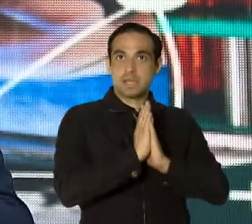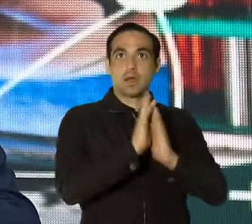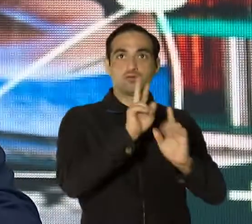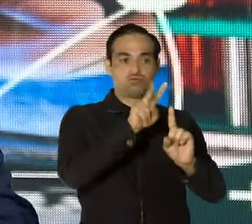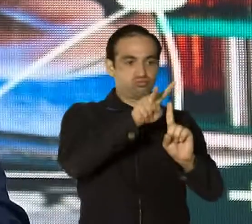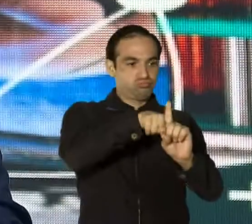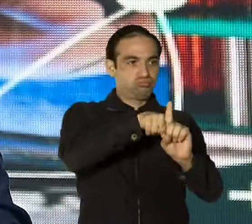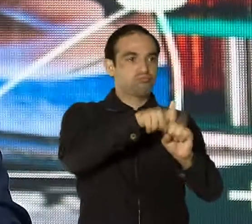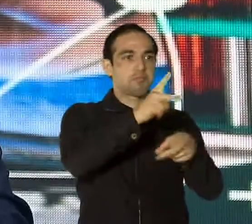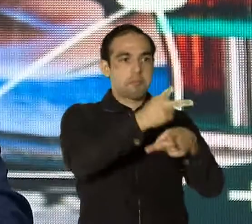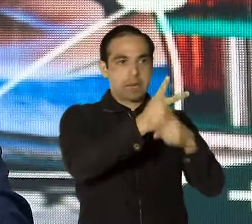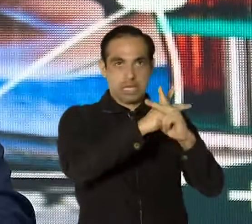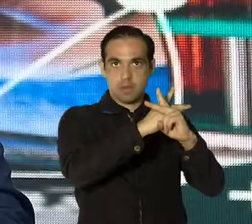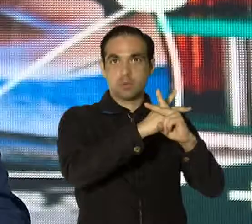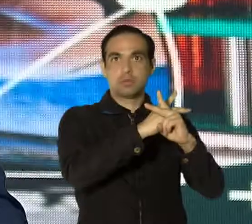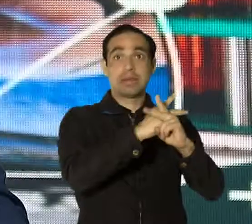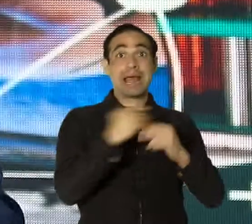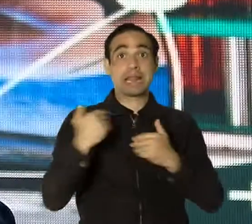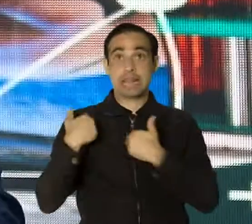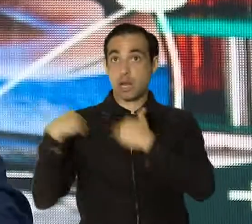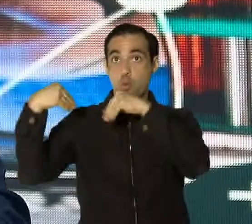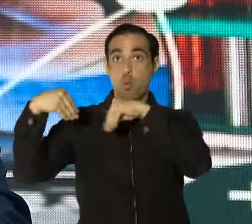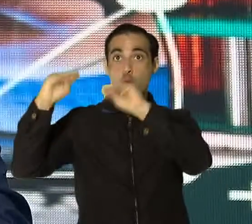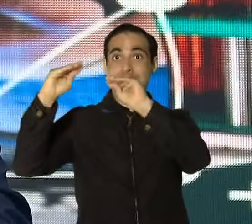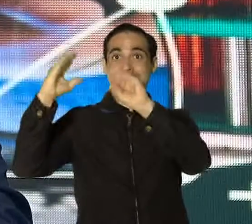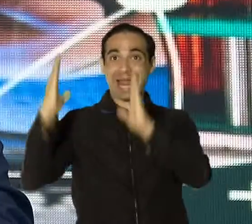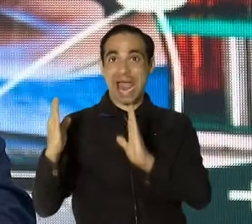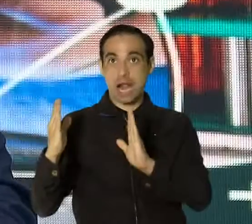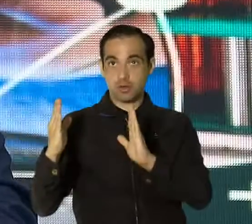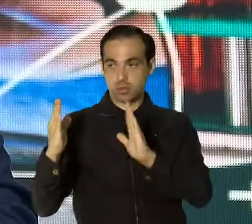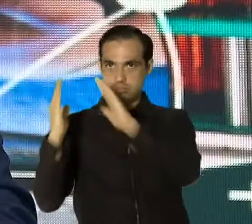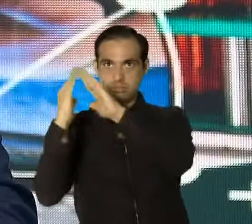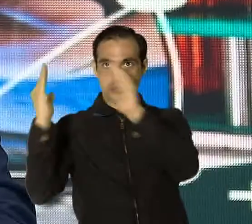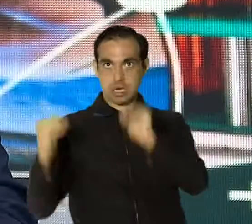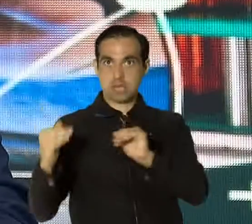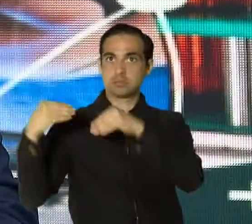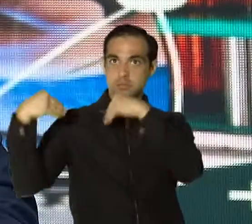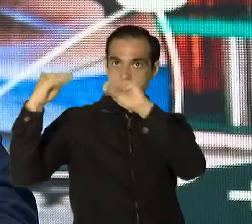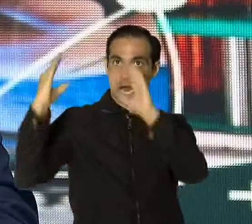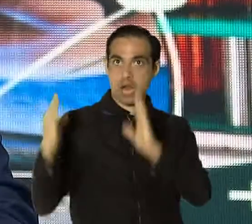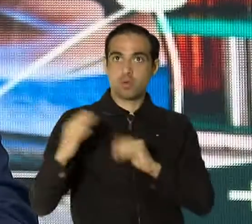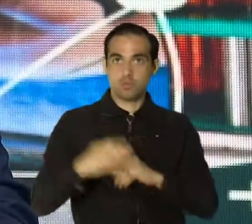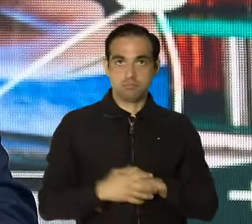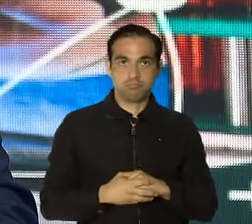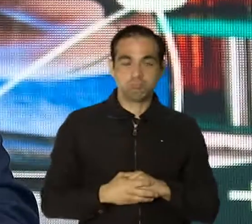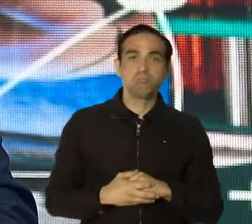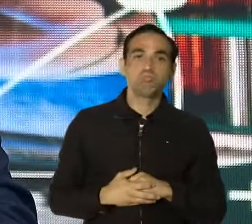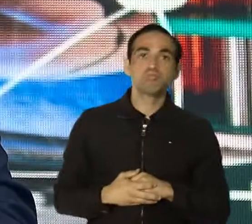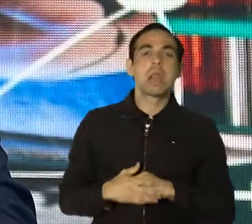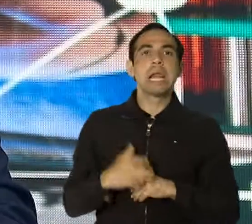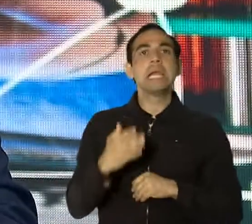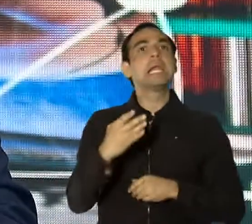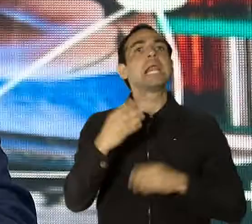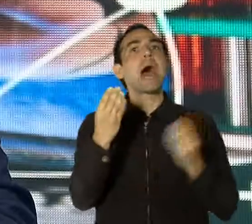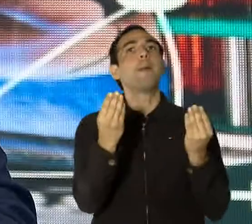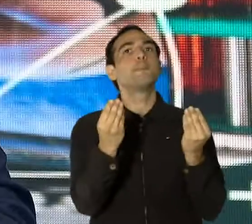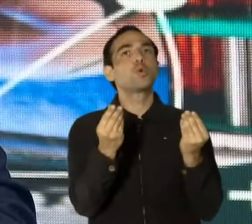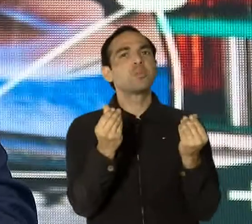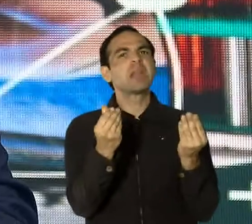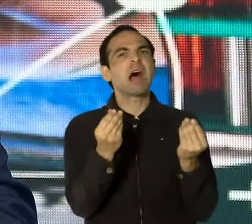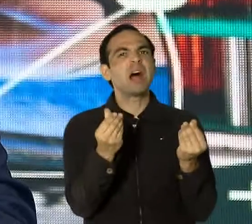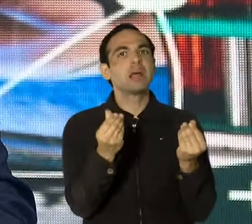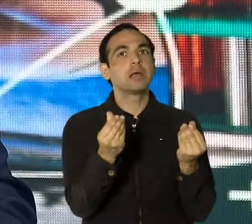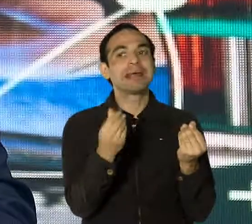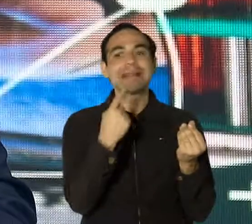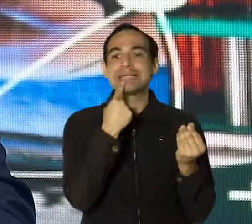un corredor, un realtor, ¿verdad? Dentro de la transacción, la propiedad en la mayoría de los casos dice que se vende as